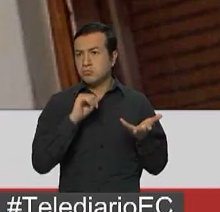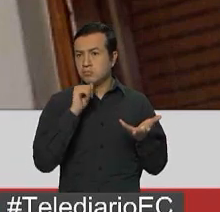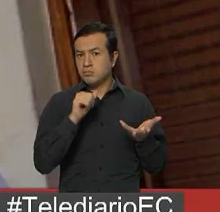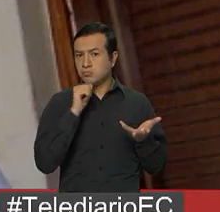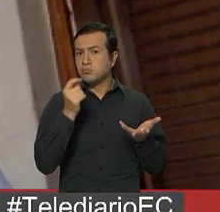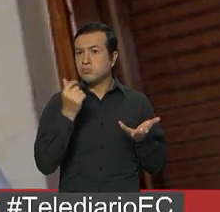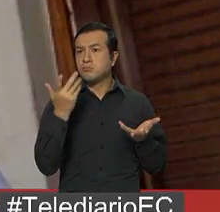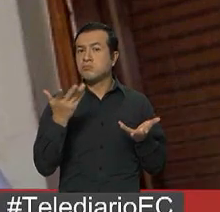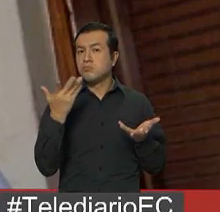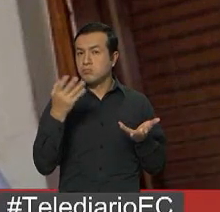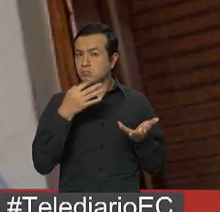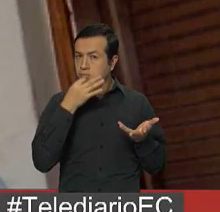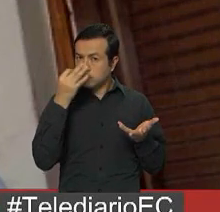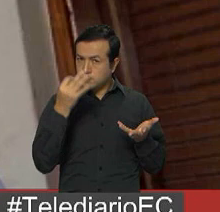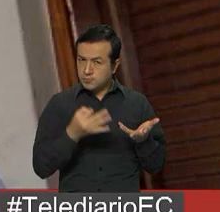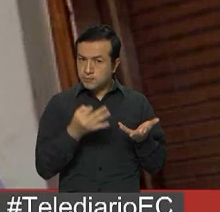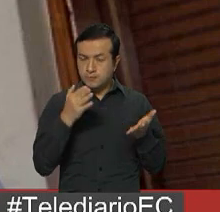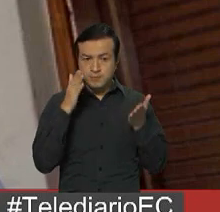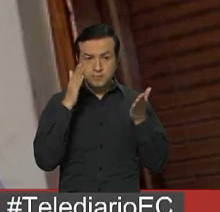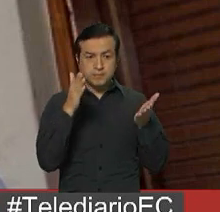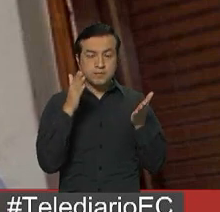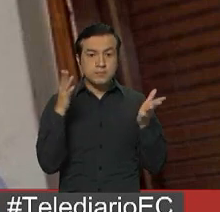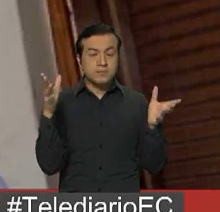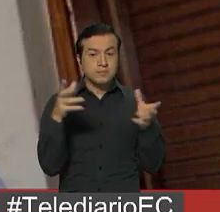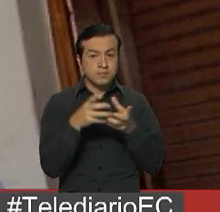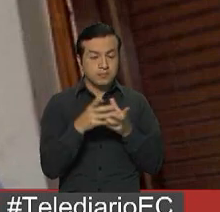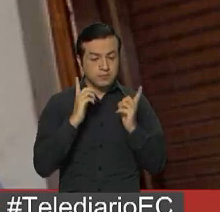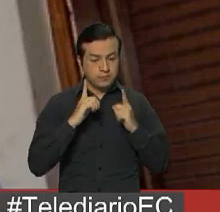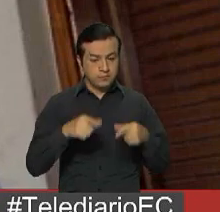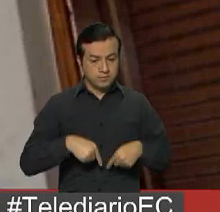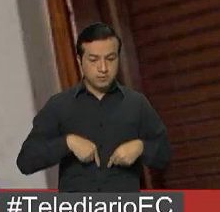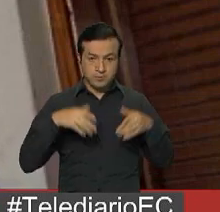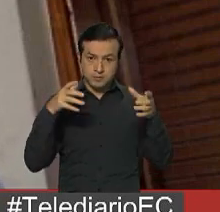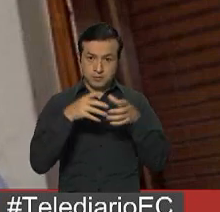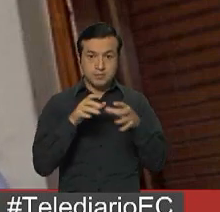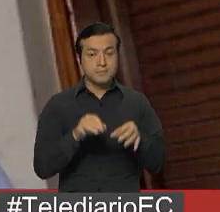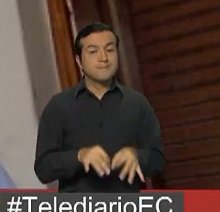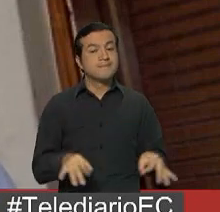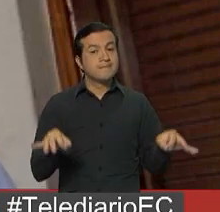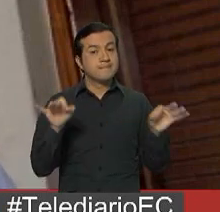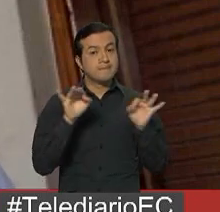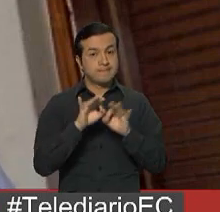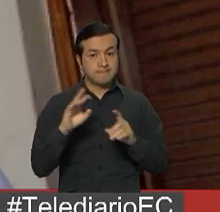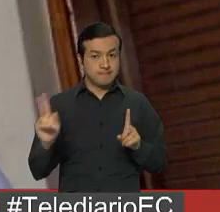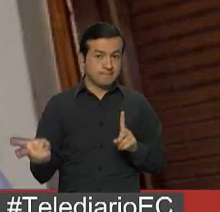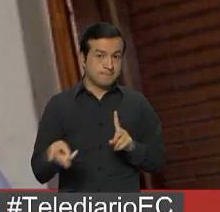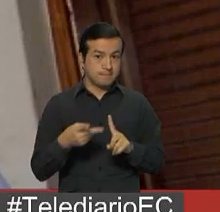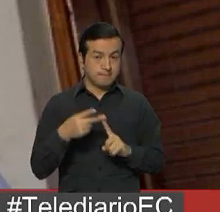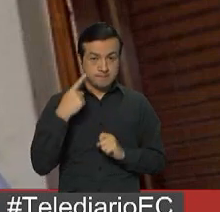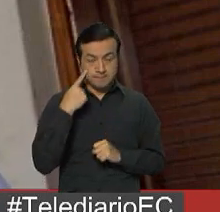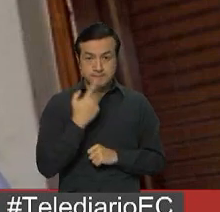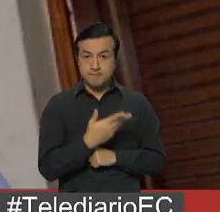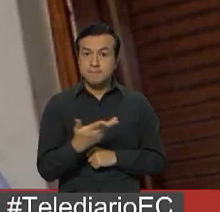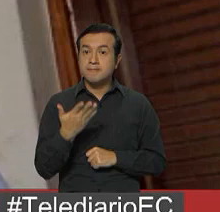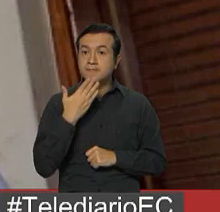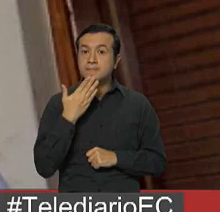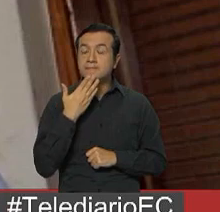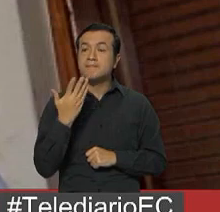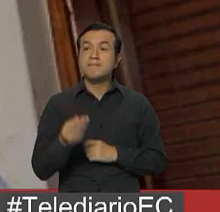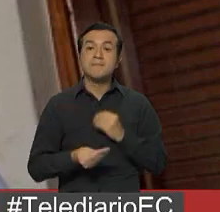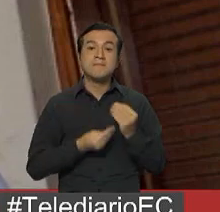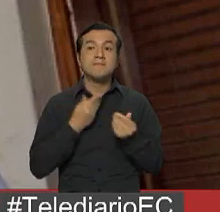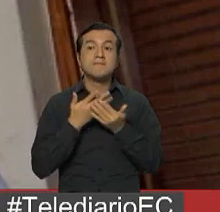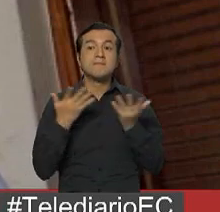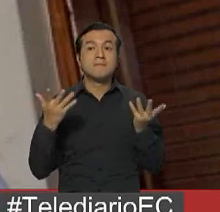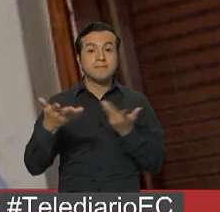a realmente lo que se necesita en este momento que es la salud que es algo fundamental y en segundo lugar también consideramos que debe utilizarse